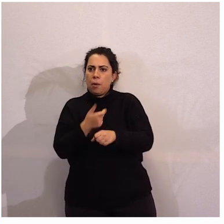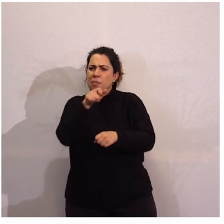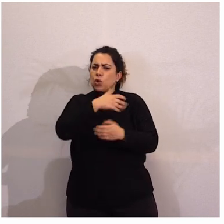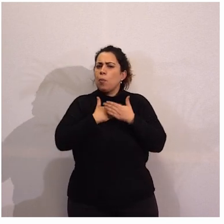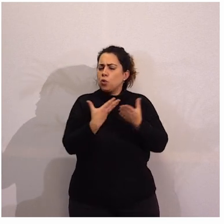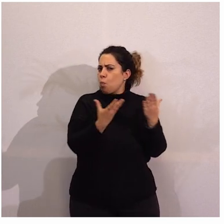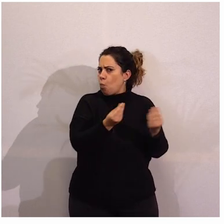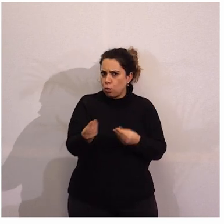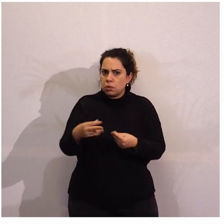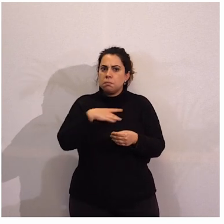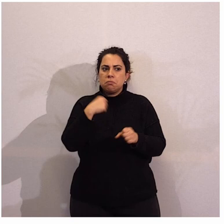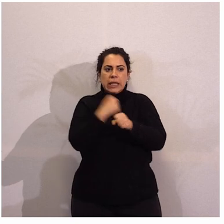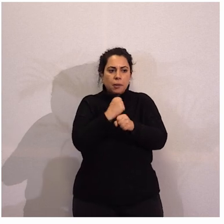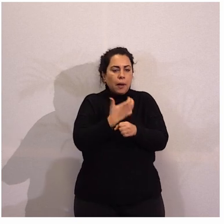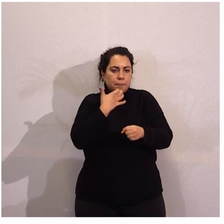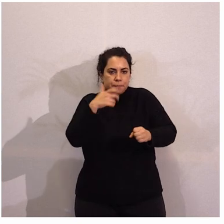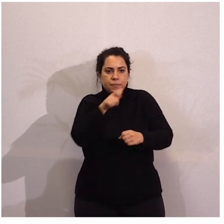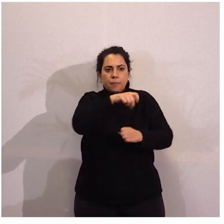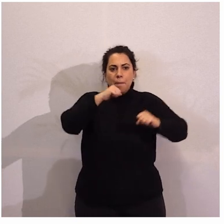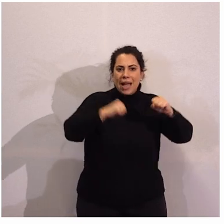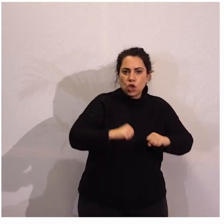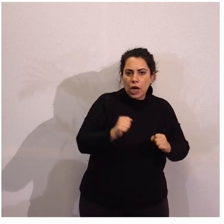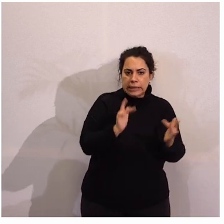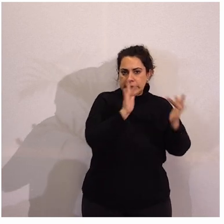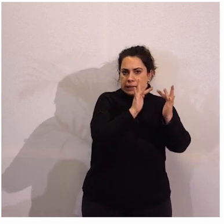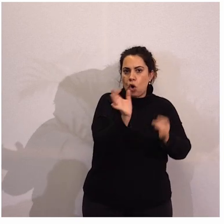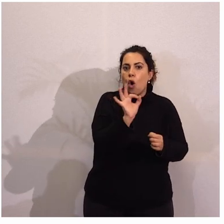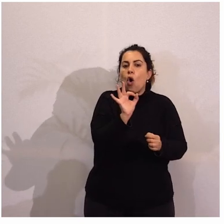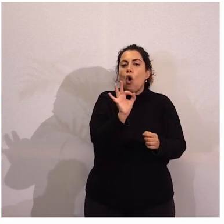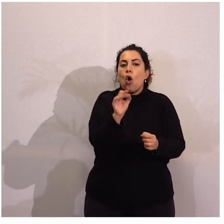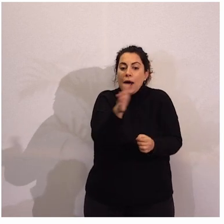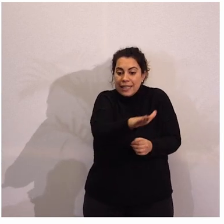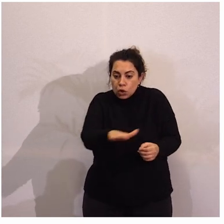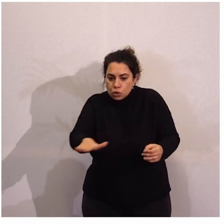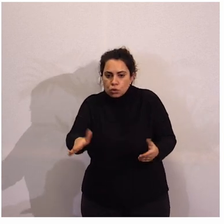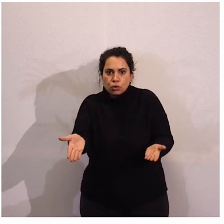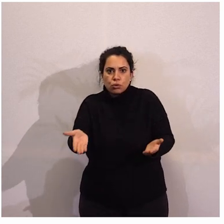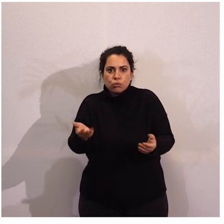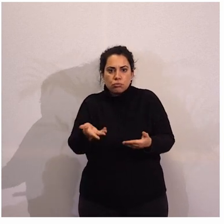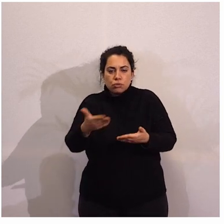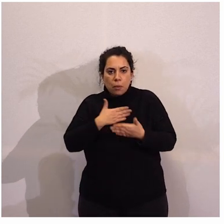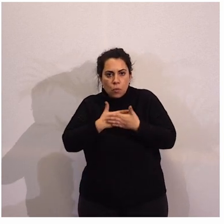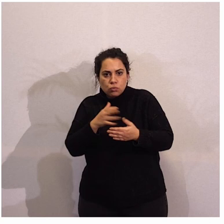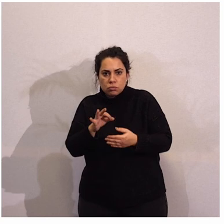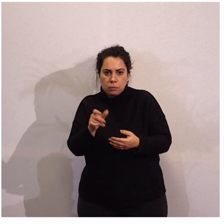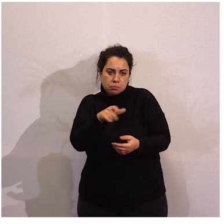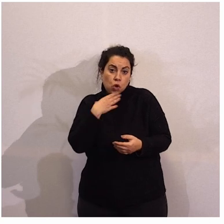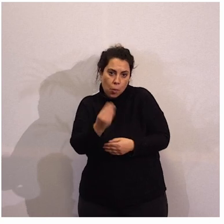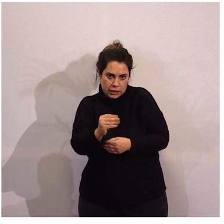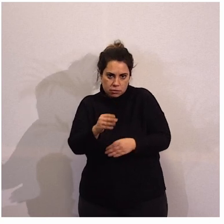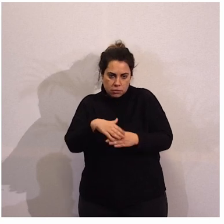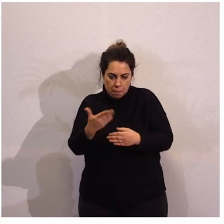trabajan tanto con personas mayores como con personas más con niños, vamos, o con jovencitos, ¿no? Con el tema del